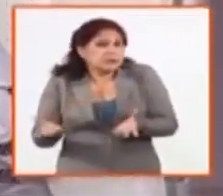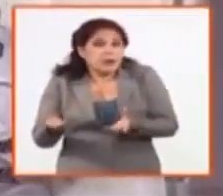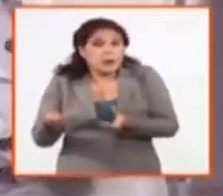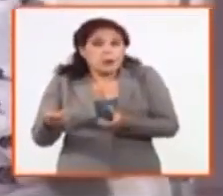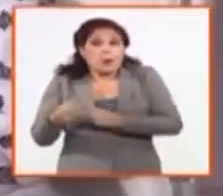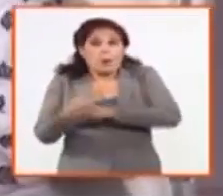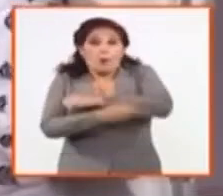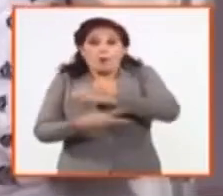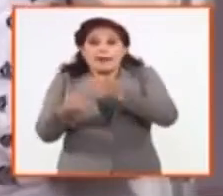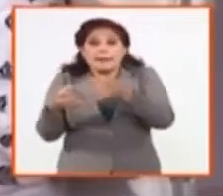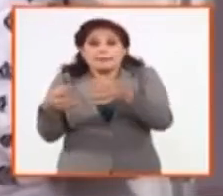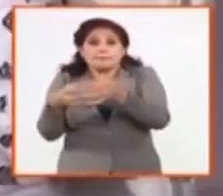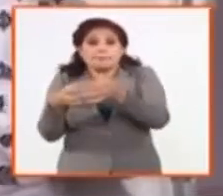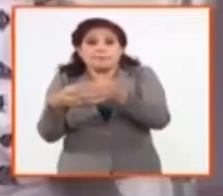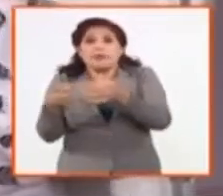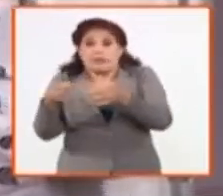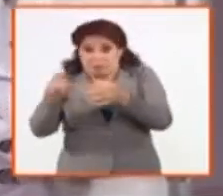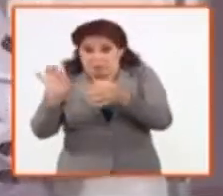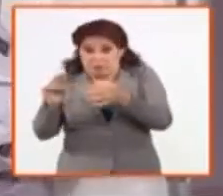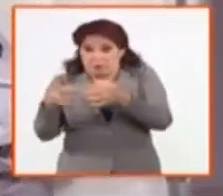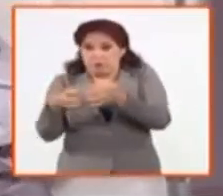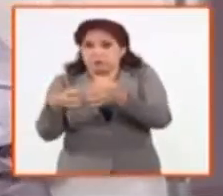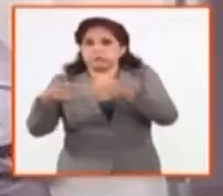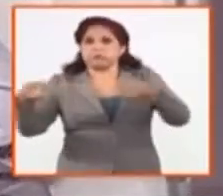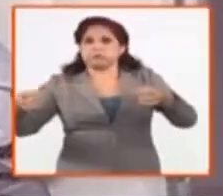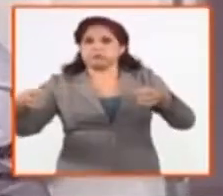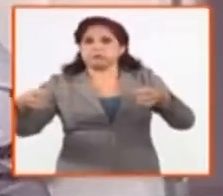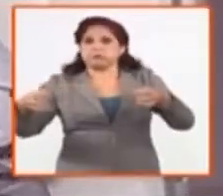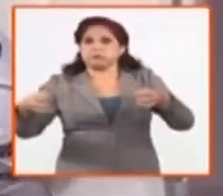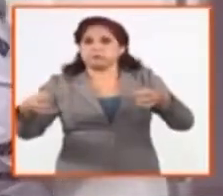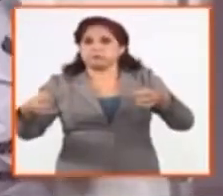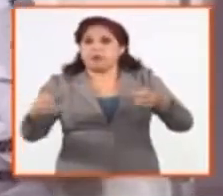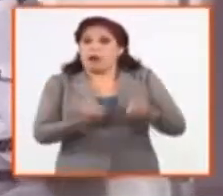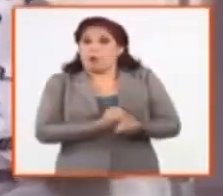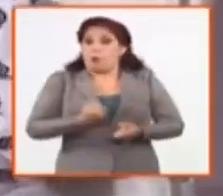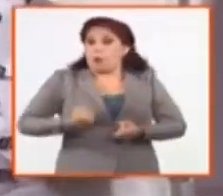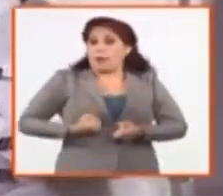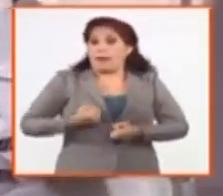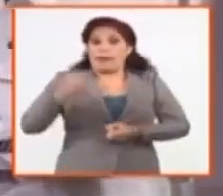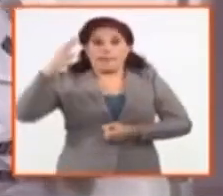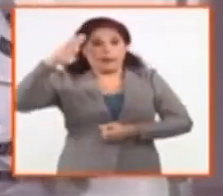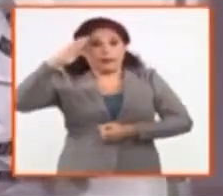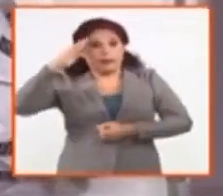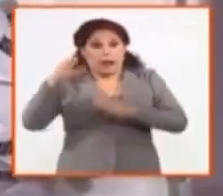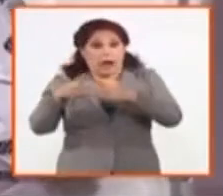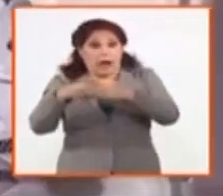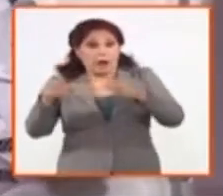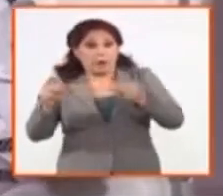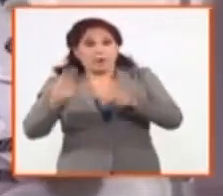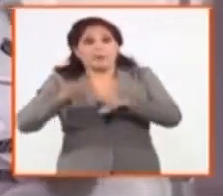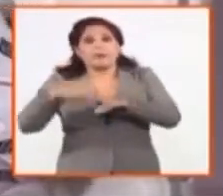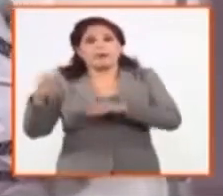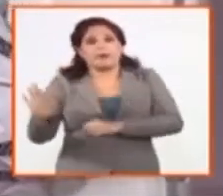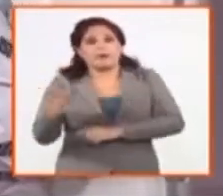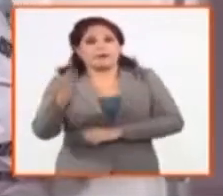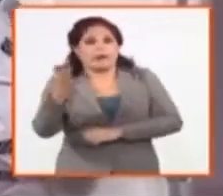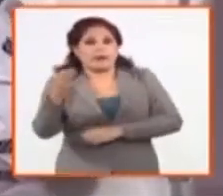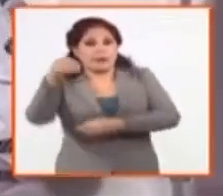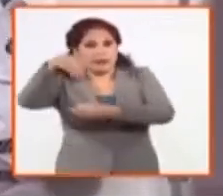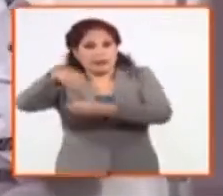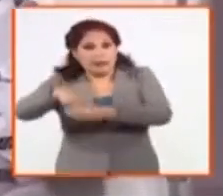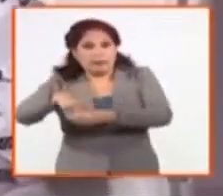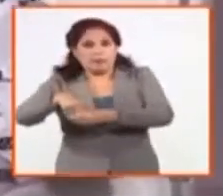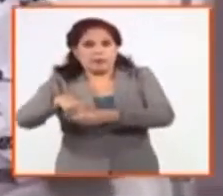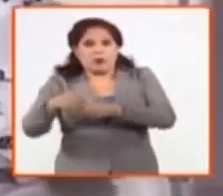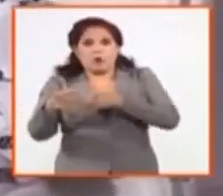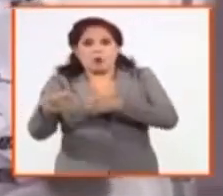había dividido, que había soportado el militarismo, primero el colonialismo francés, el militarismo japonés del 39, después la guerra